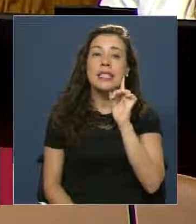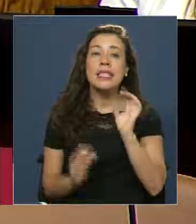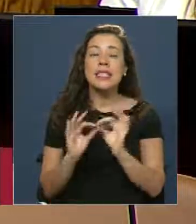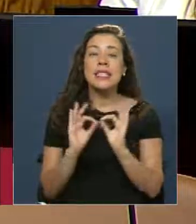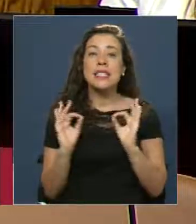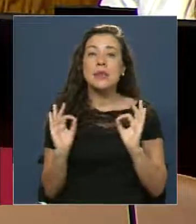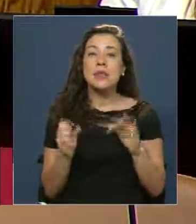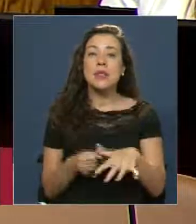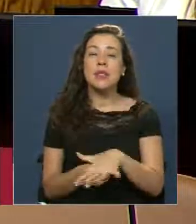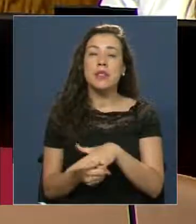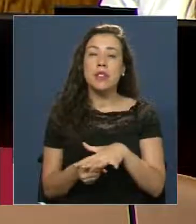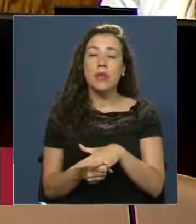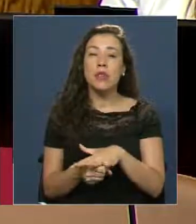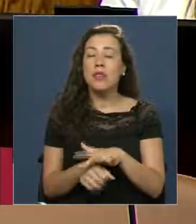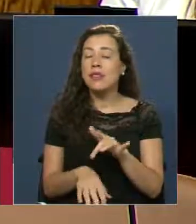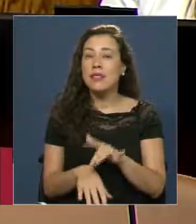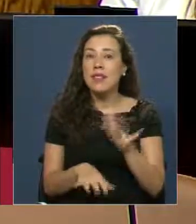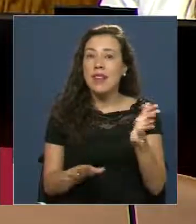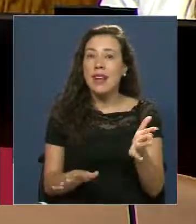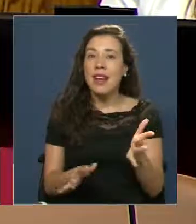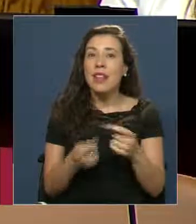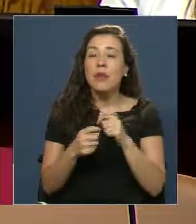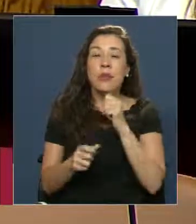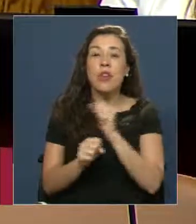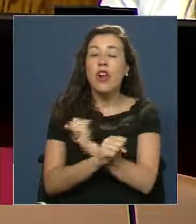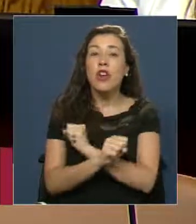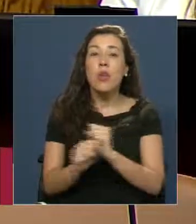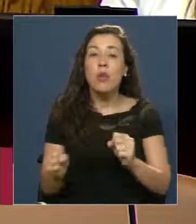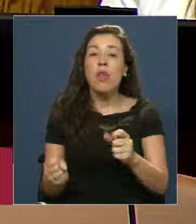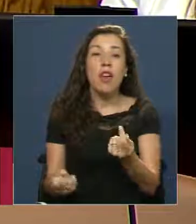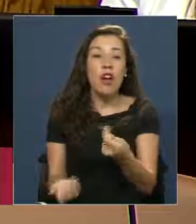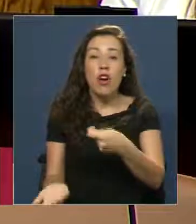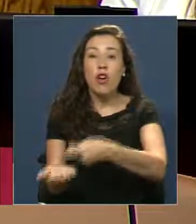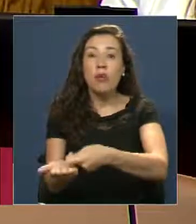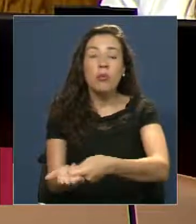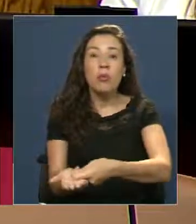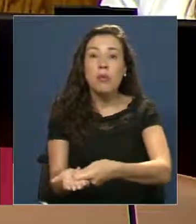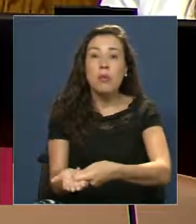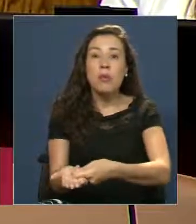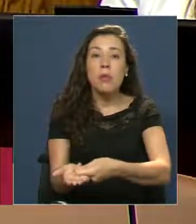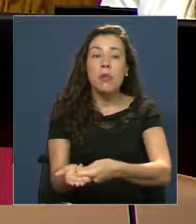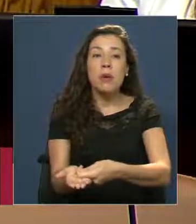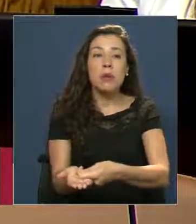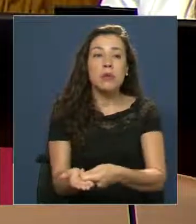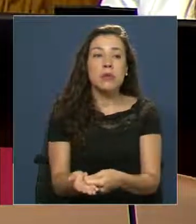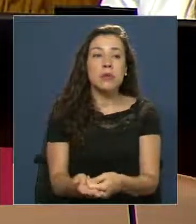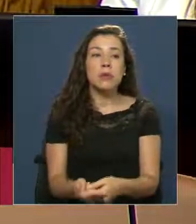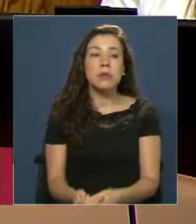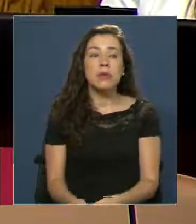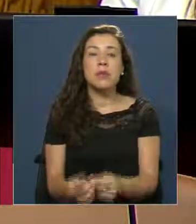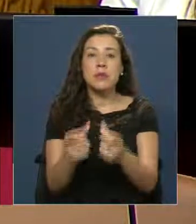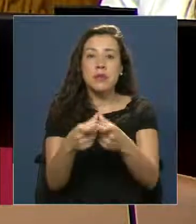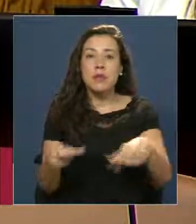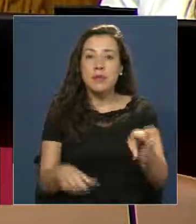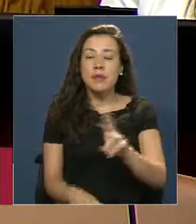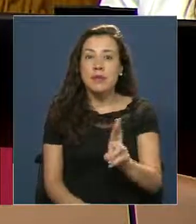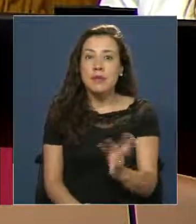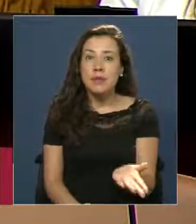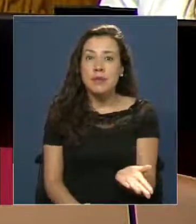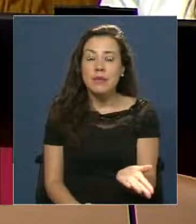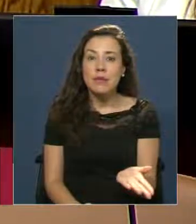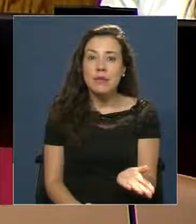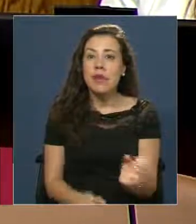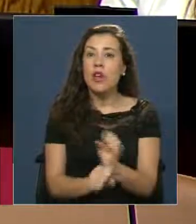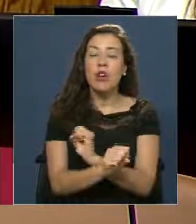especial situación de vulnerabilidad, no pueden contar con los recursos mínimos para siquiera poder hacerse cargo de esta necesidad que no